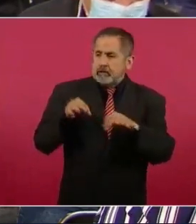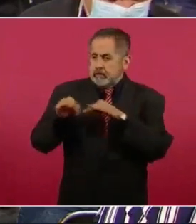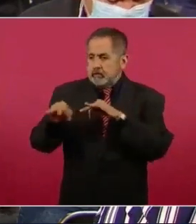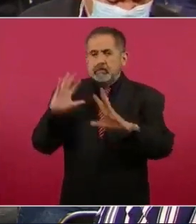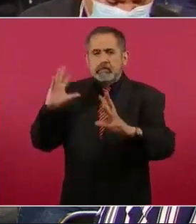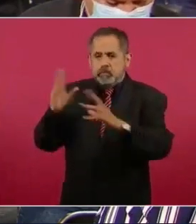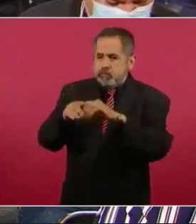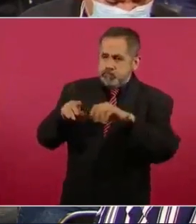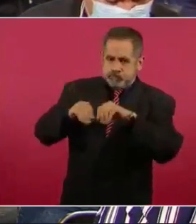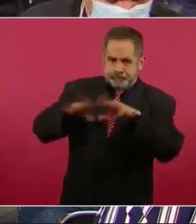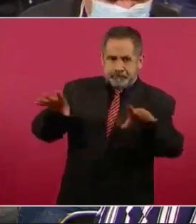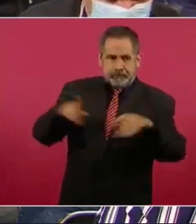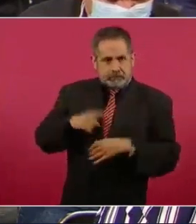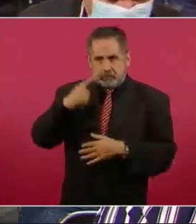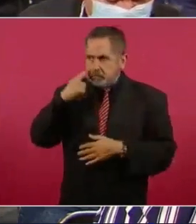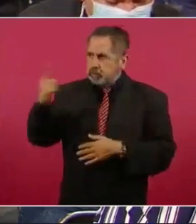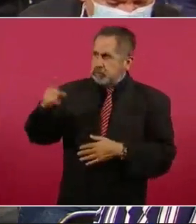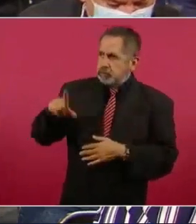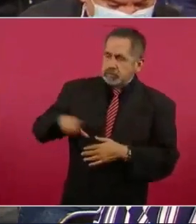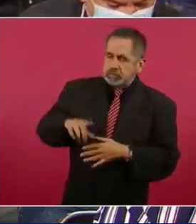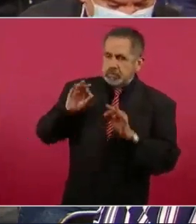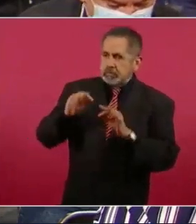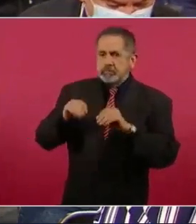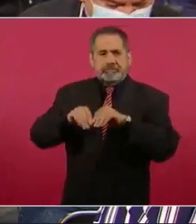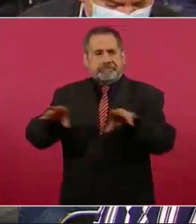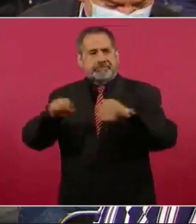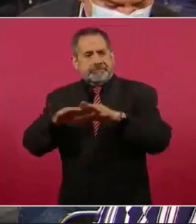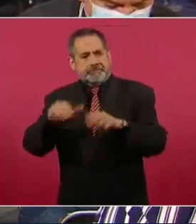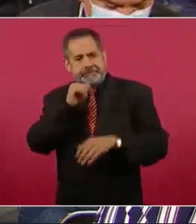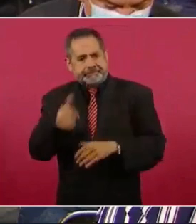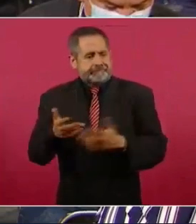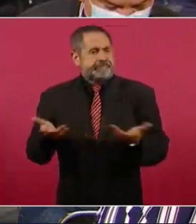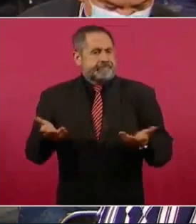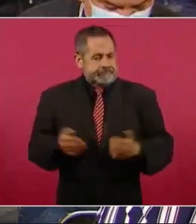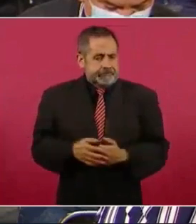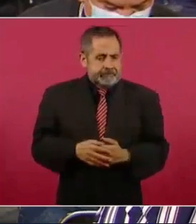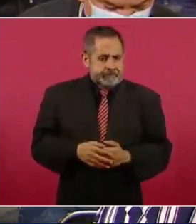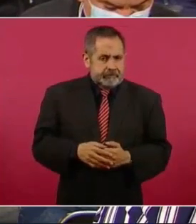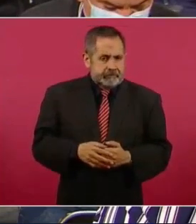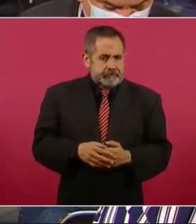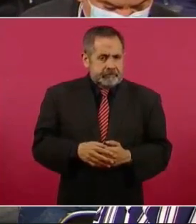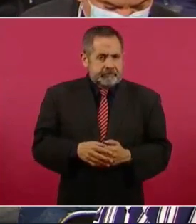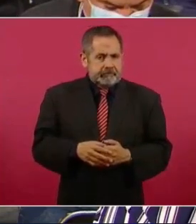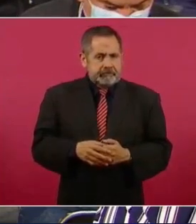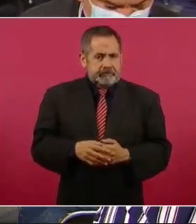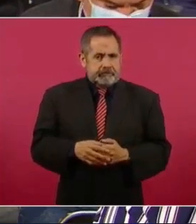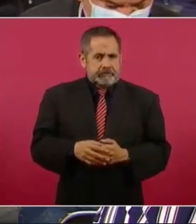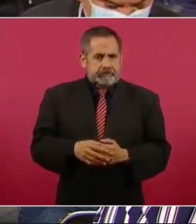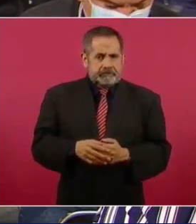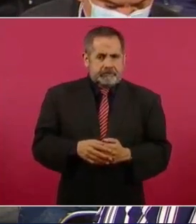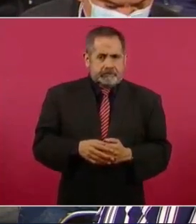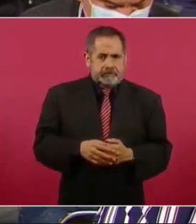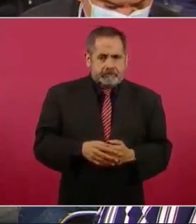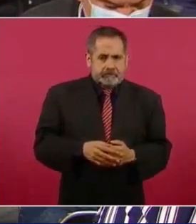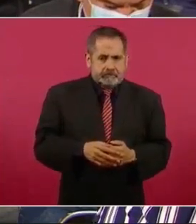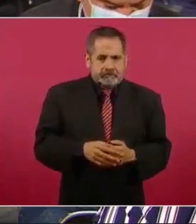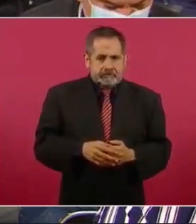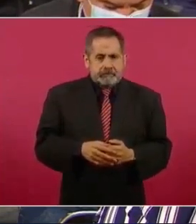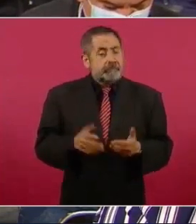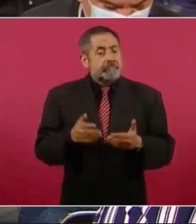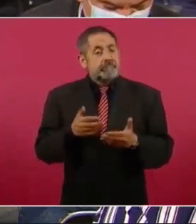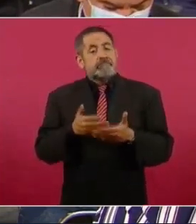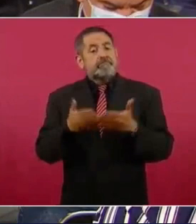trabajo, no sale en primera plana. Entonces, ahora que